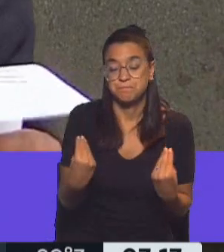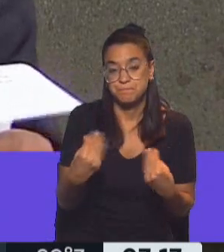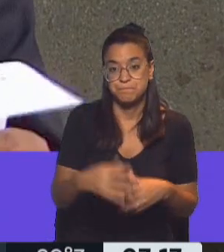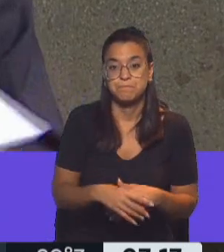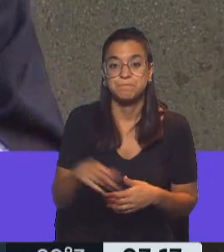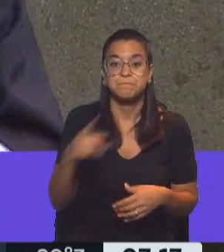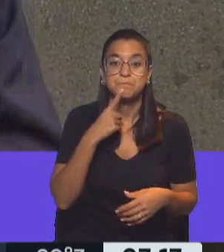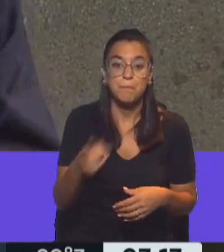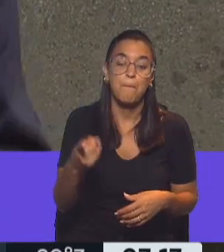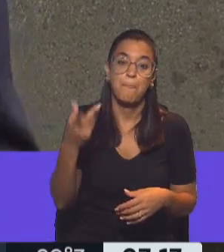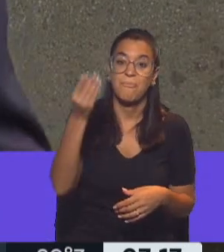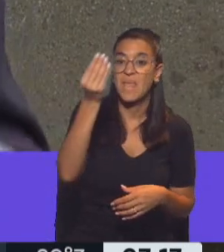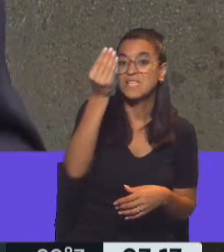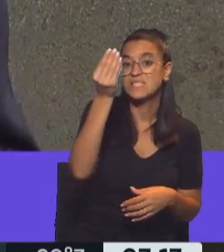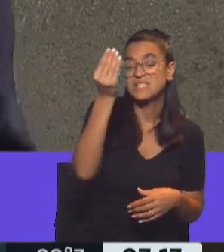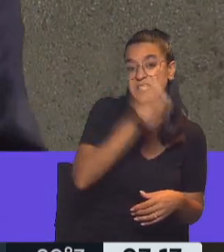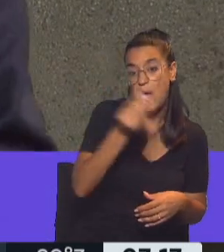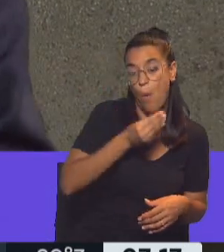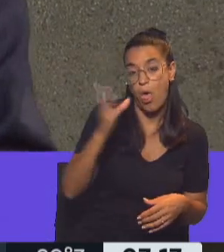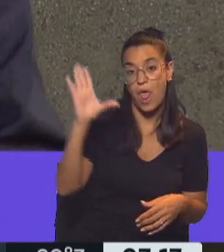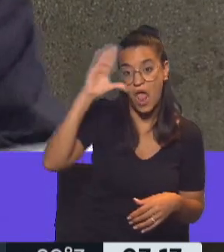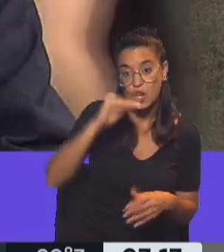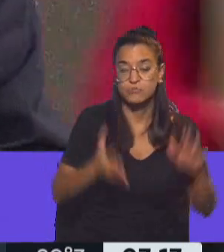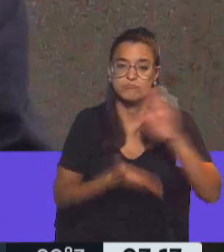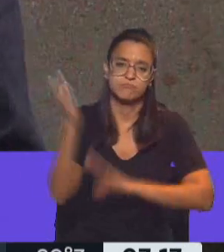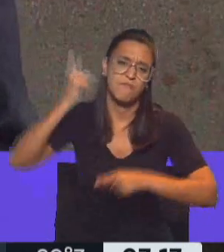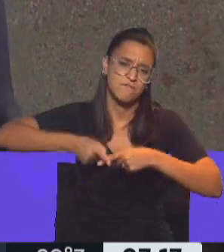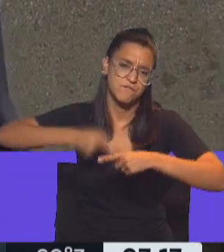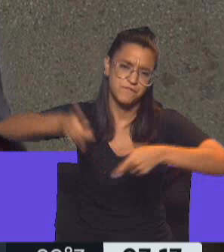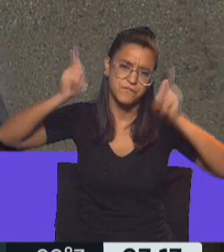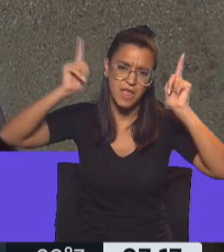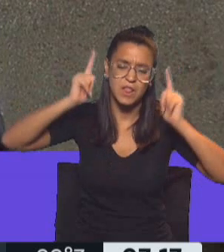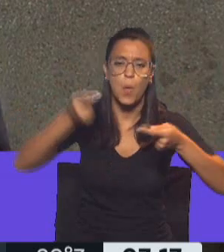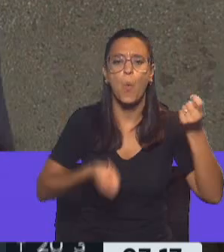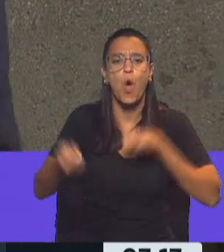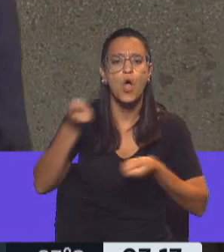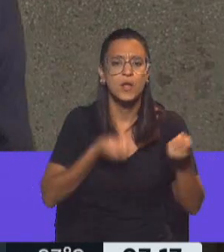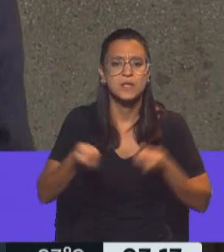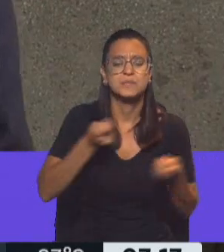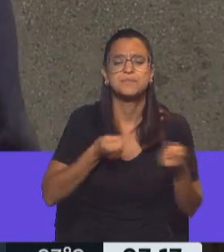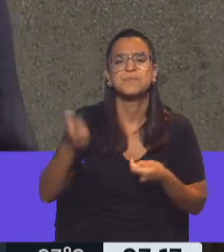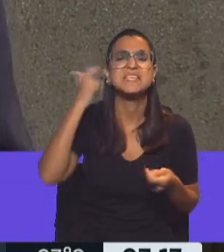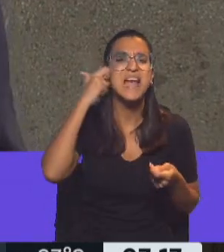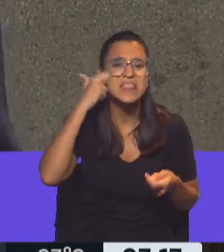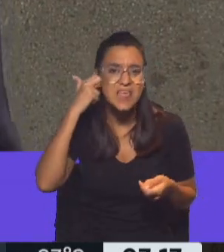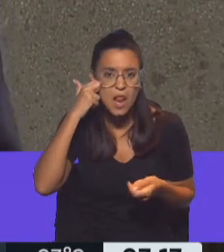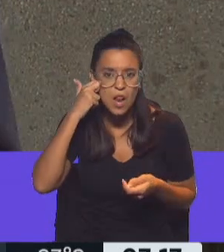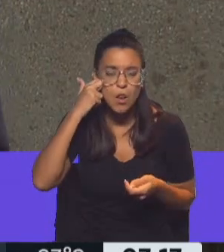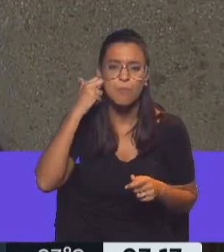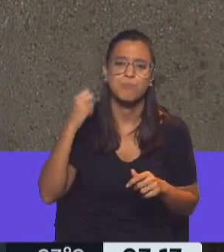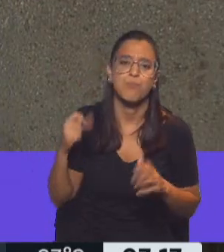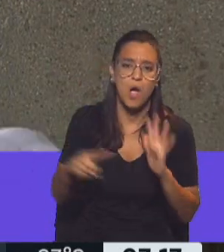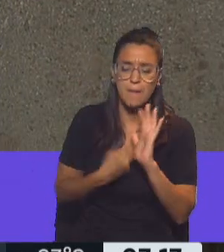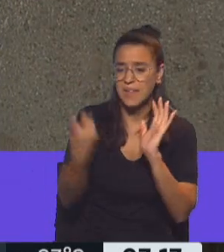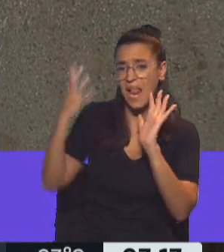el sábado a la noche salieron de fiesta fueron a un boliche en san telmo el boliche capital